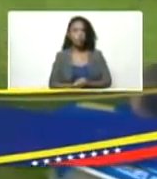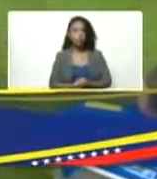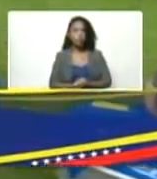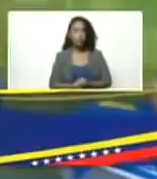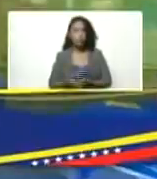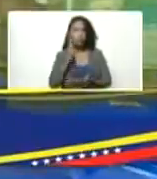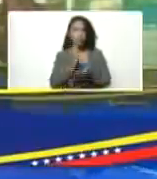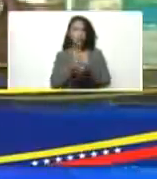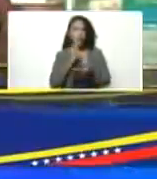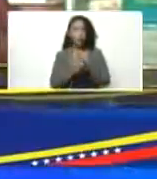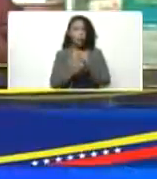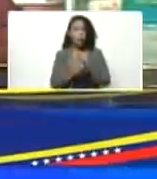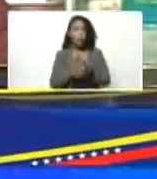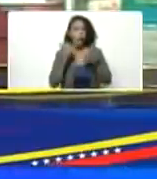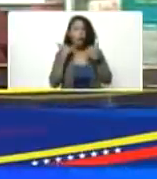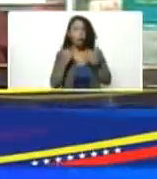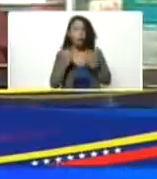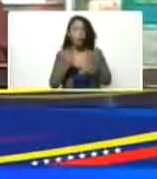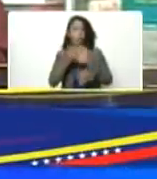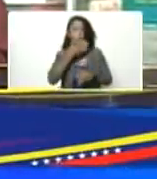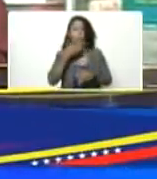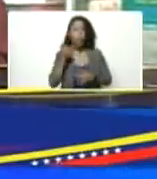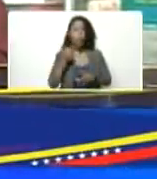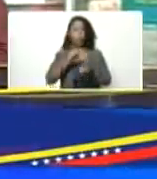Siempre para refrescar, para mejorar,